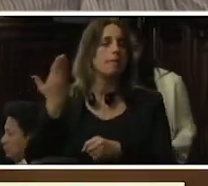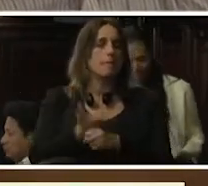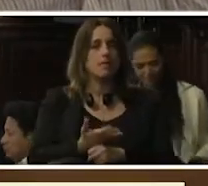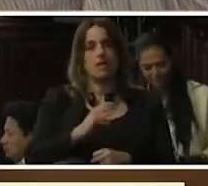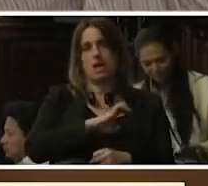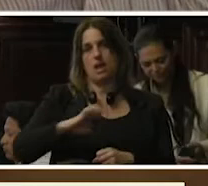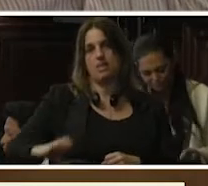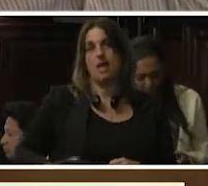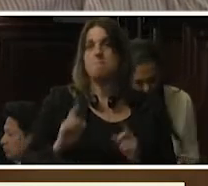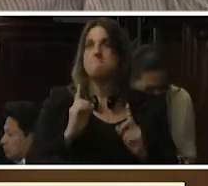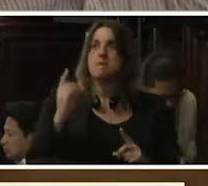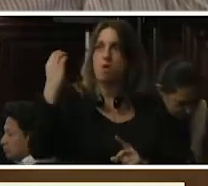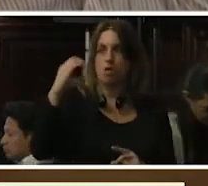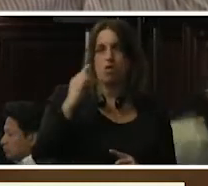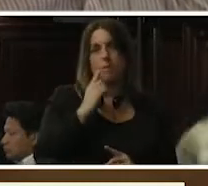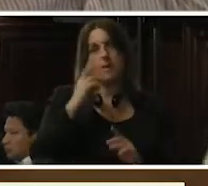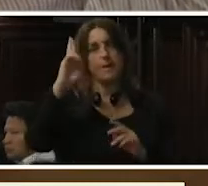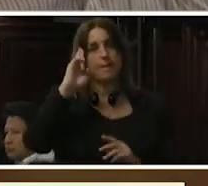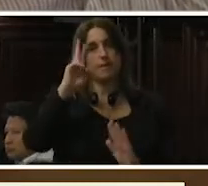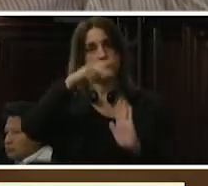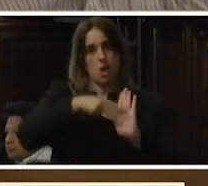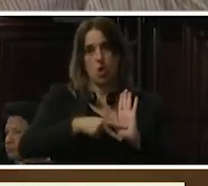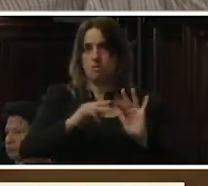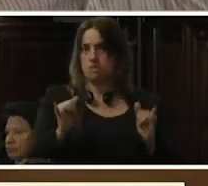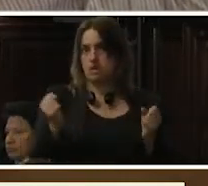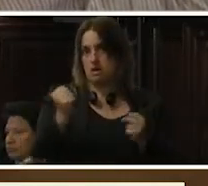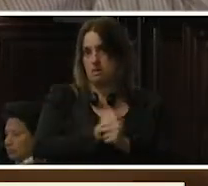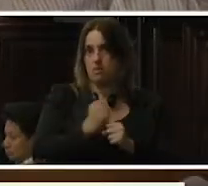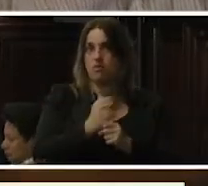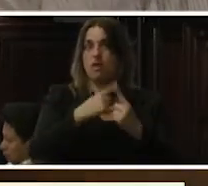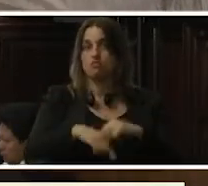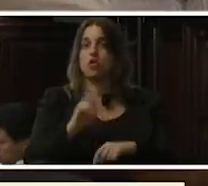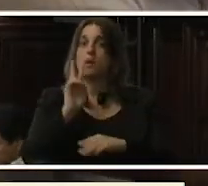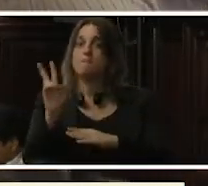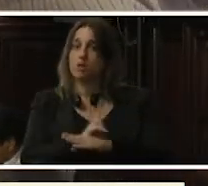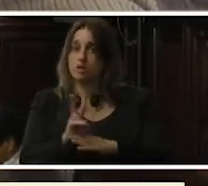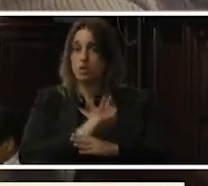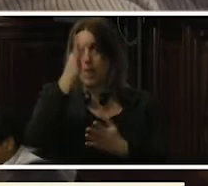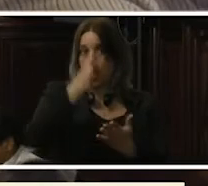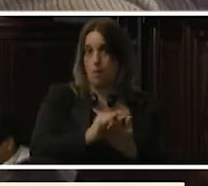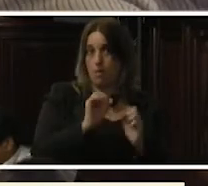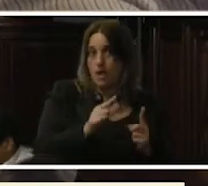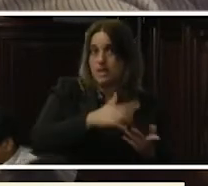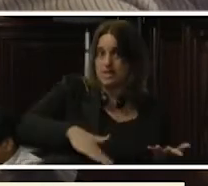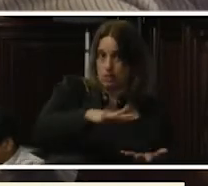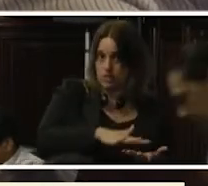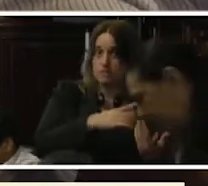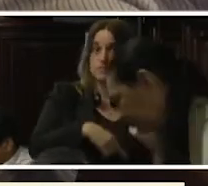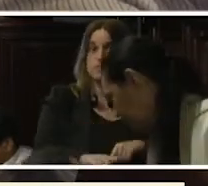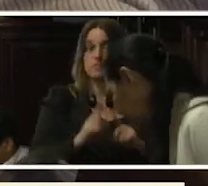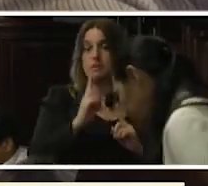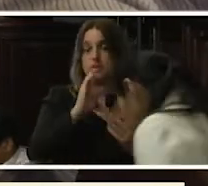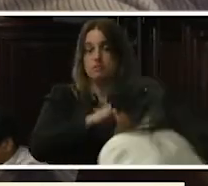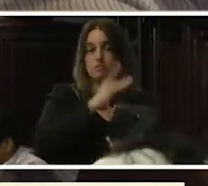colombiano adoptar el marco normativo y políticas públicas para la protección de los pueblos en aislamiento y contacto inicial. Los